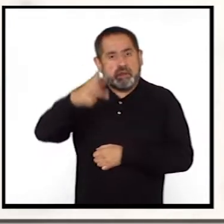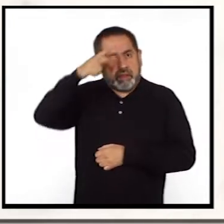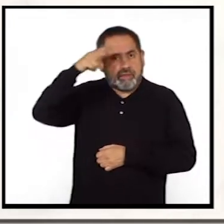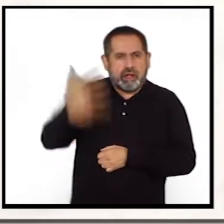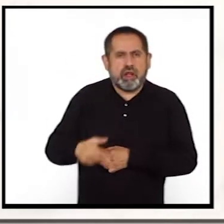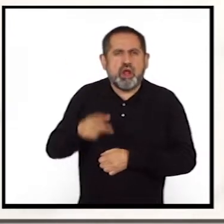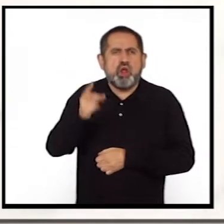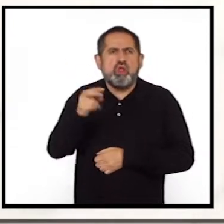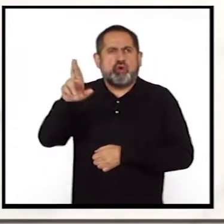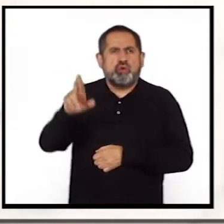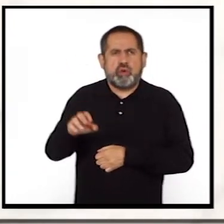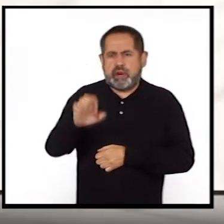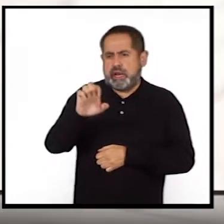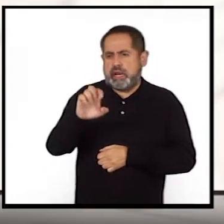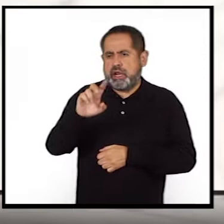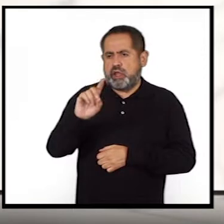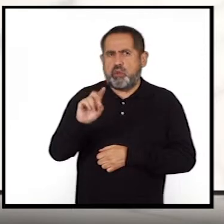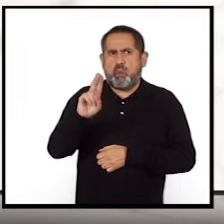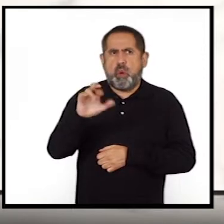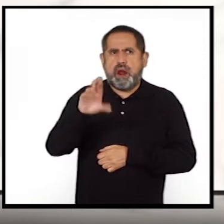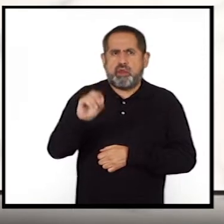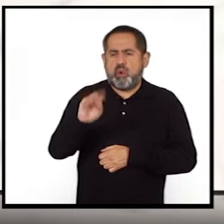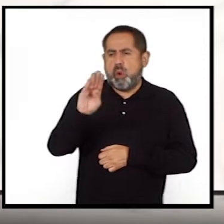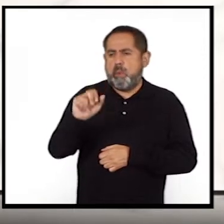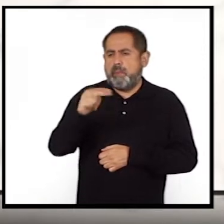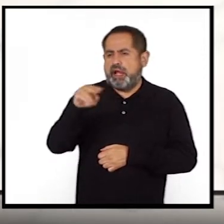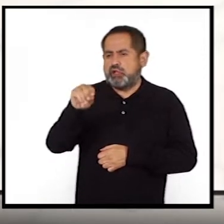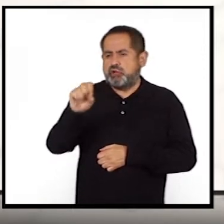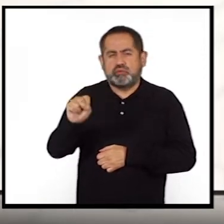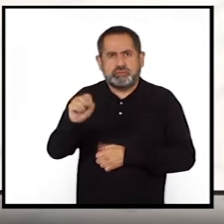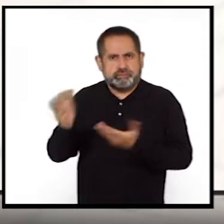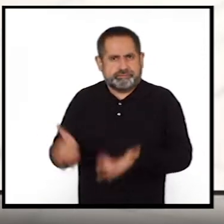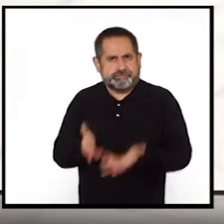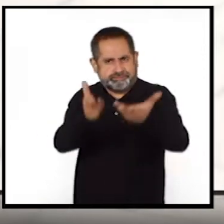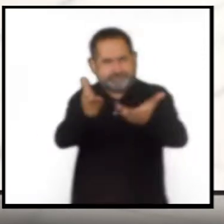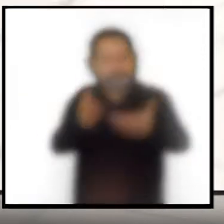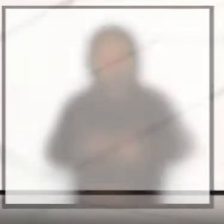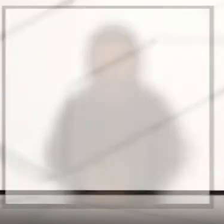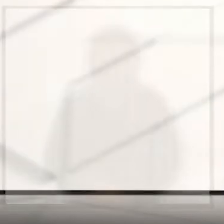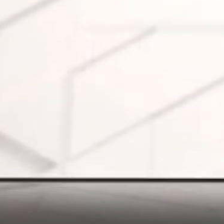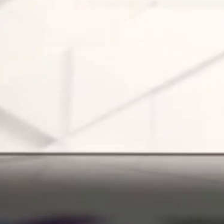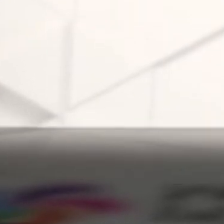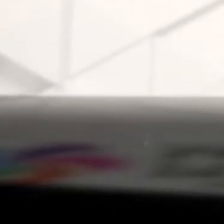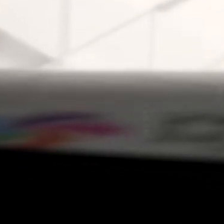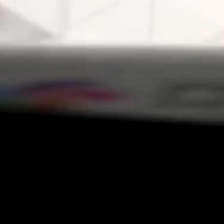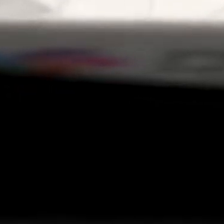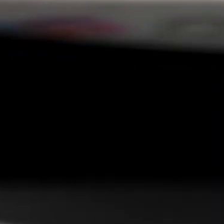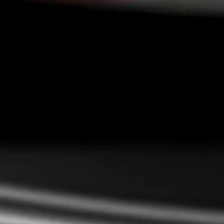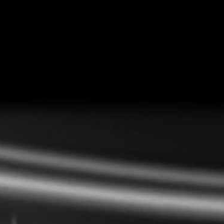del Estado de Hidalgo, el doctor Eduardo Javier Baños Gómez. Adelante, secretario.